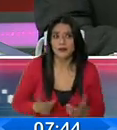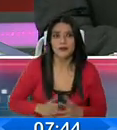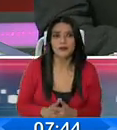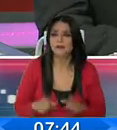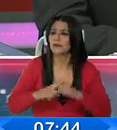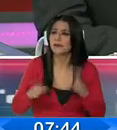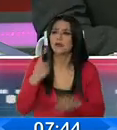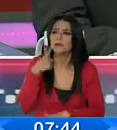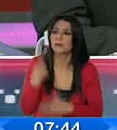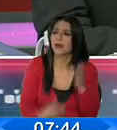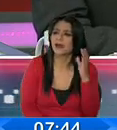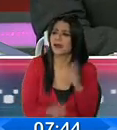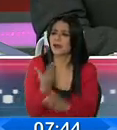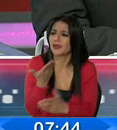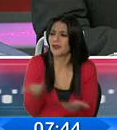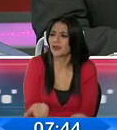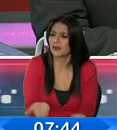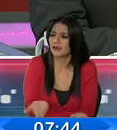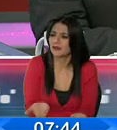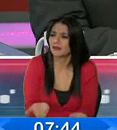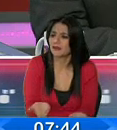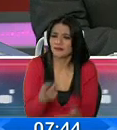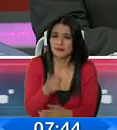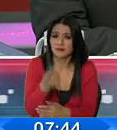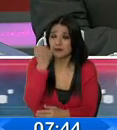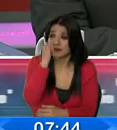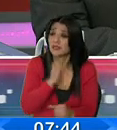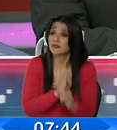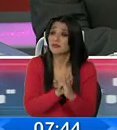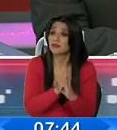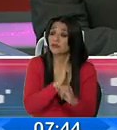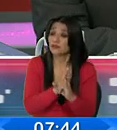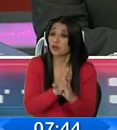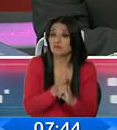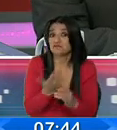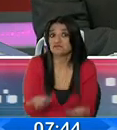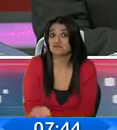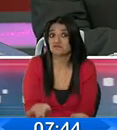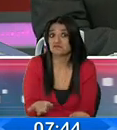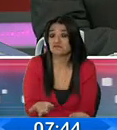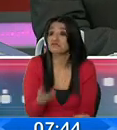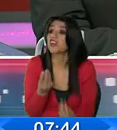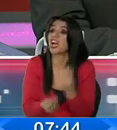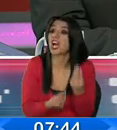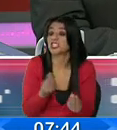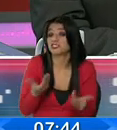fue creado, señor Contralor, en todo caso? Estamos viendo que es una institución que no, a la práctica no suma.